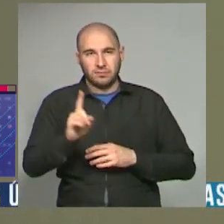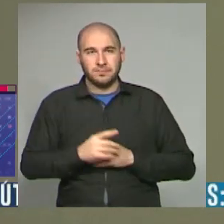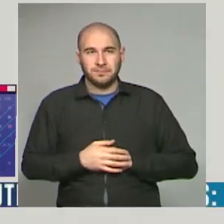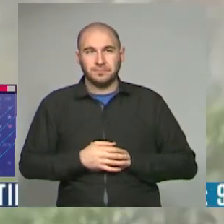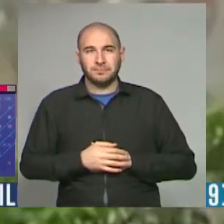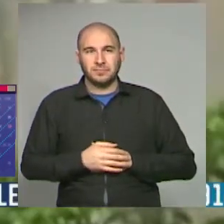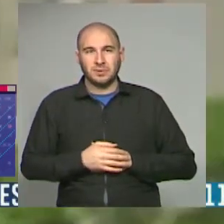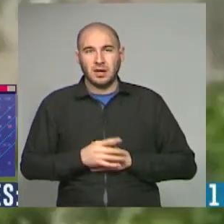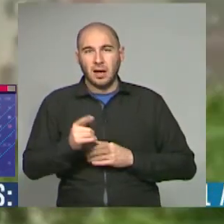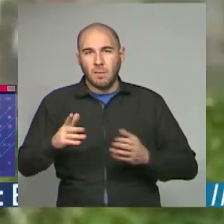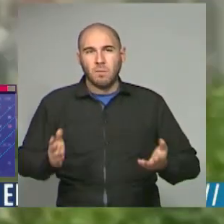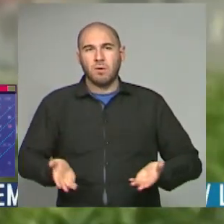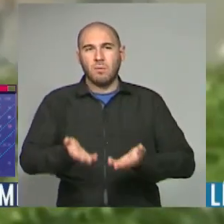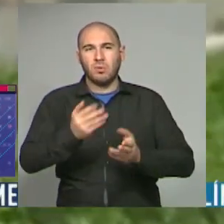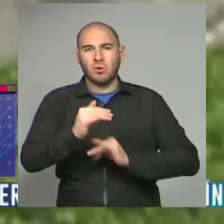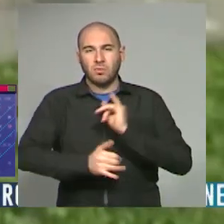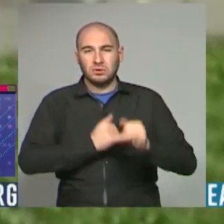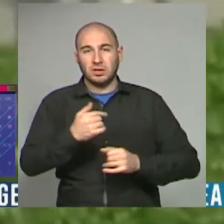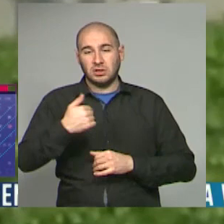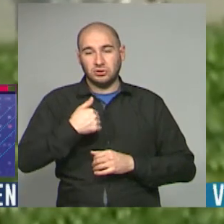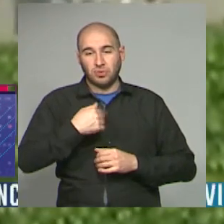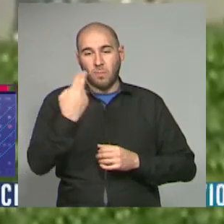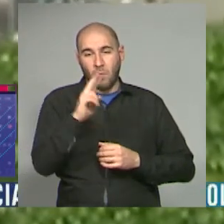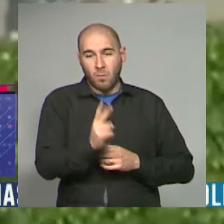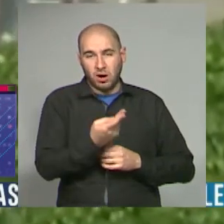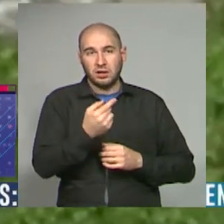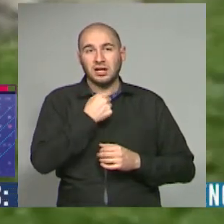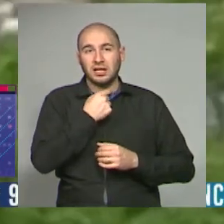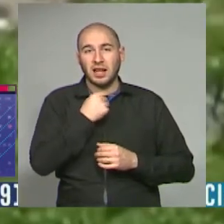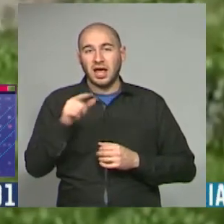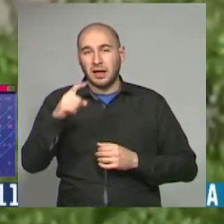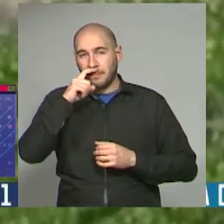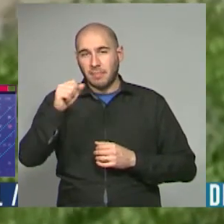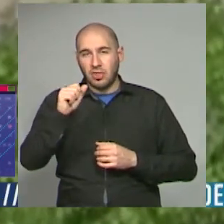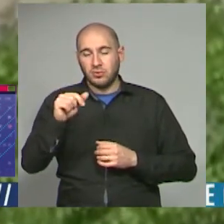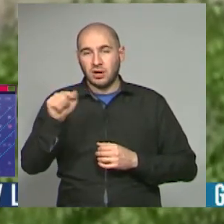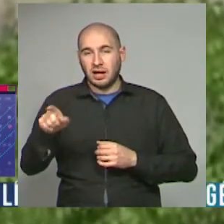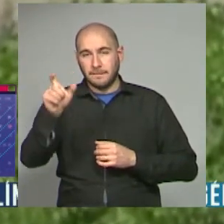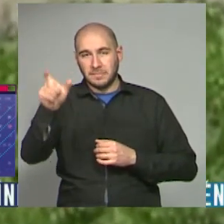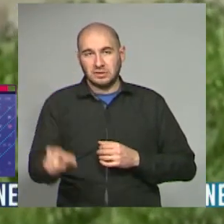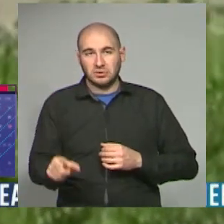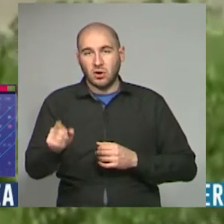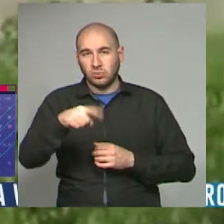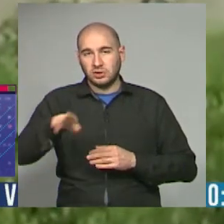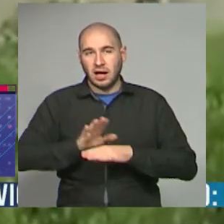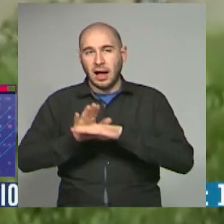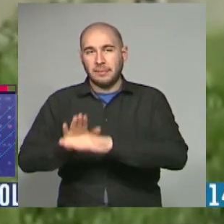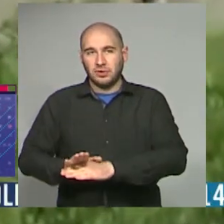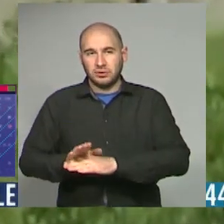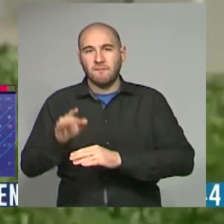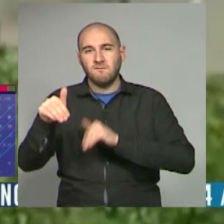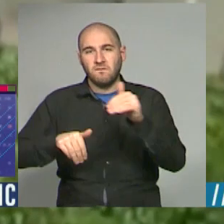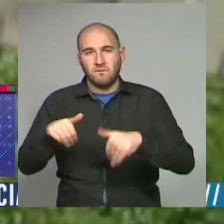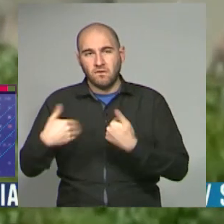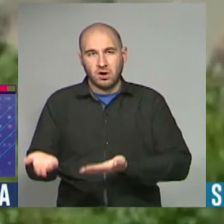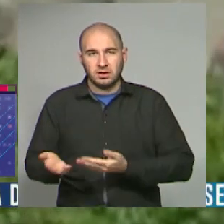lo promulga y dice: cuando yo no esté, quiero que Maduro sea la persona a la que ustedes apoyen, a la que ustedes